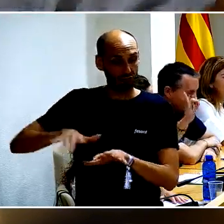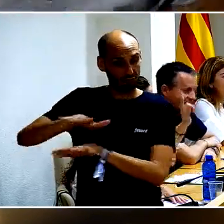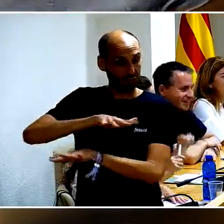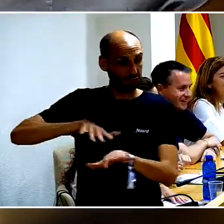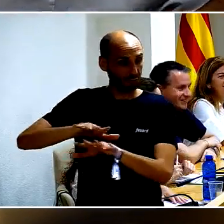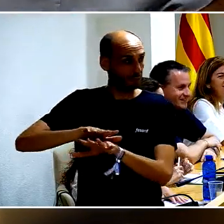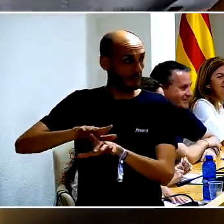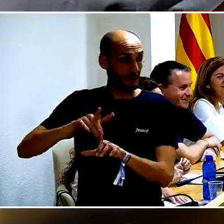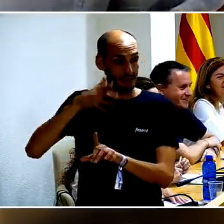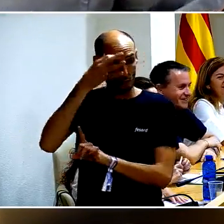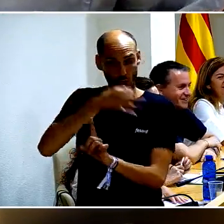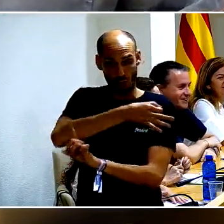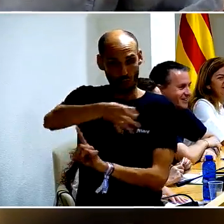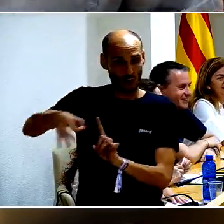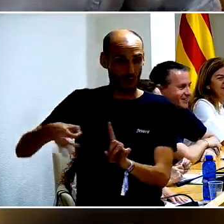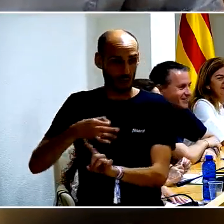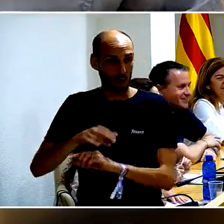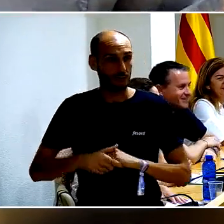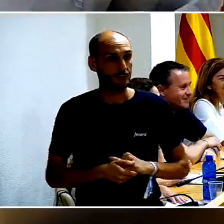pueblo.